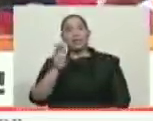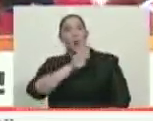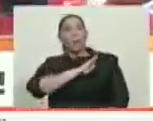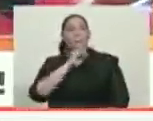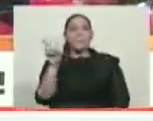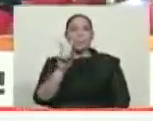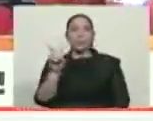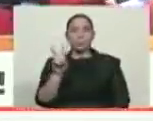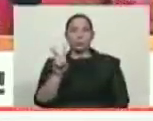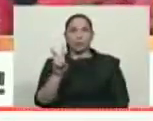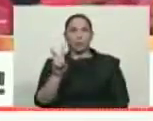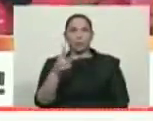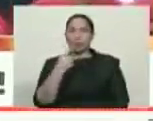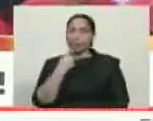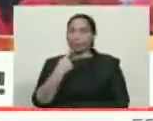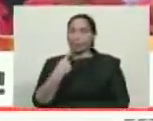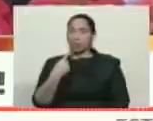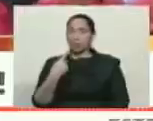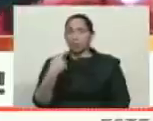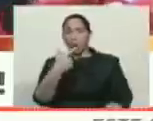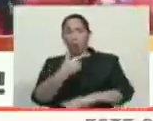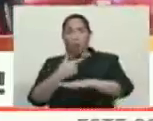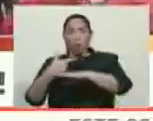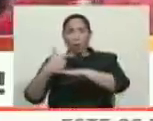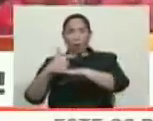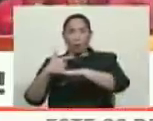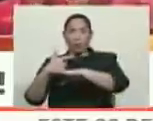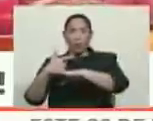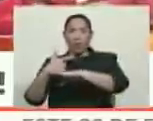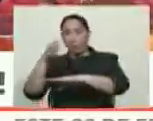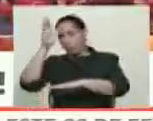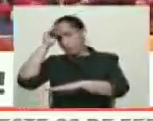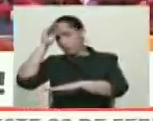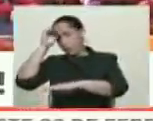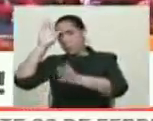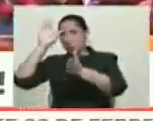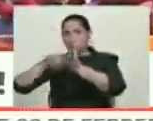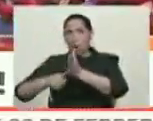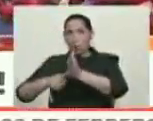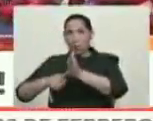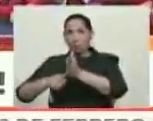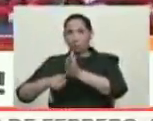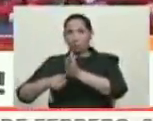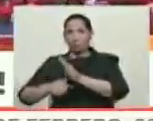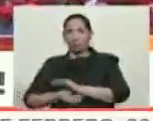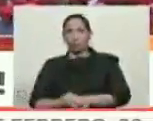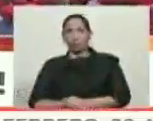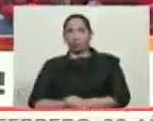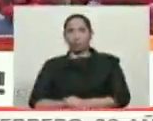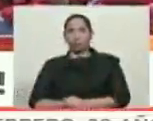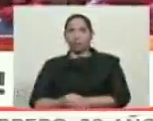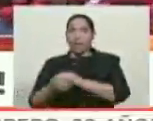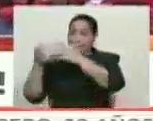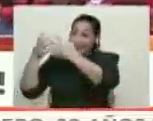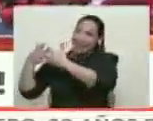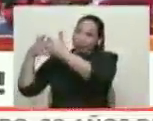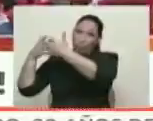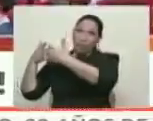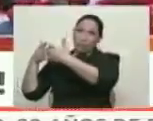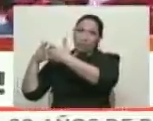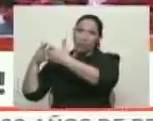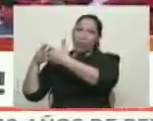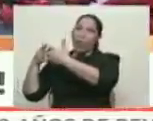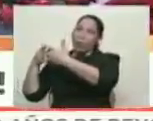ha arrebatado el gobierno de Donald Trump este principal patrimonio estadounidense, en solo estadounidense, venezolano, y